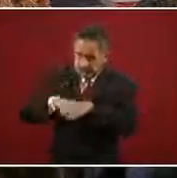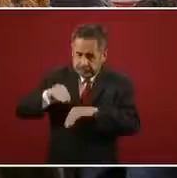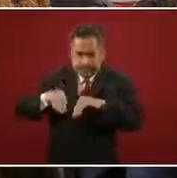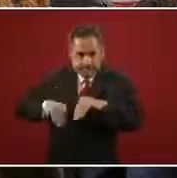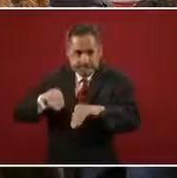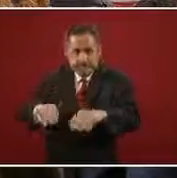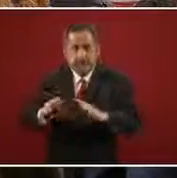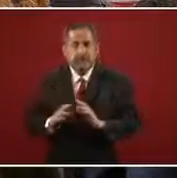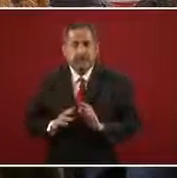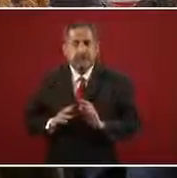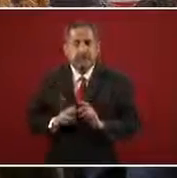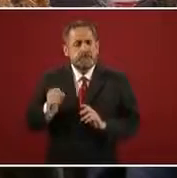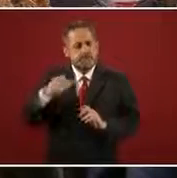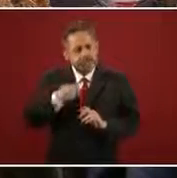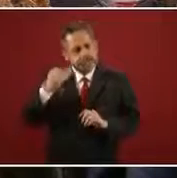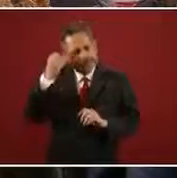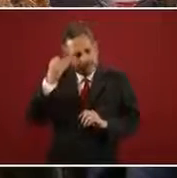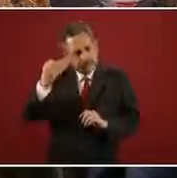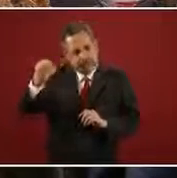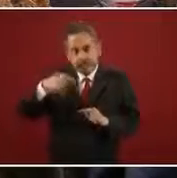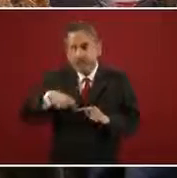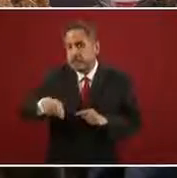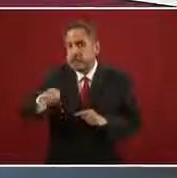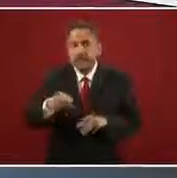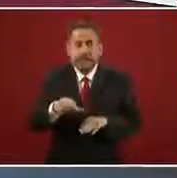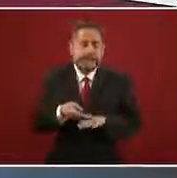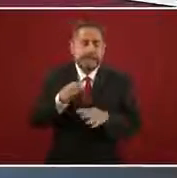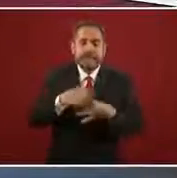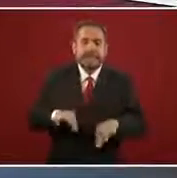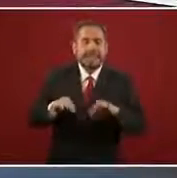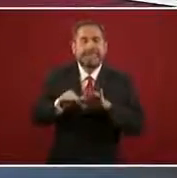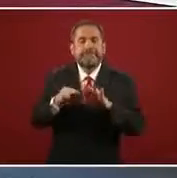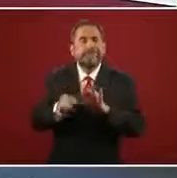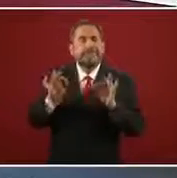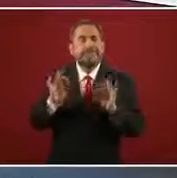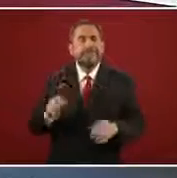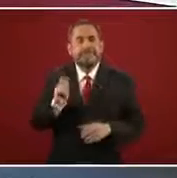Entonces, aunque nos lleva tiempo, es muy importante